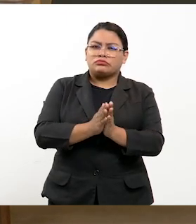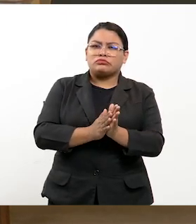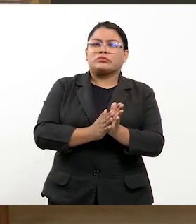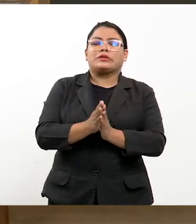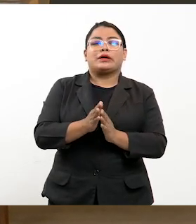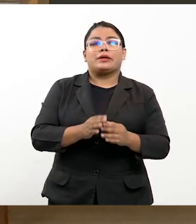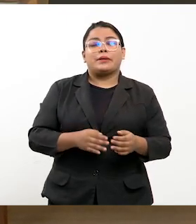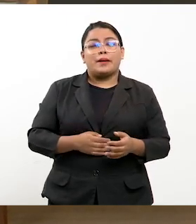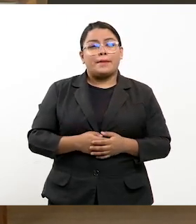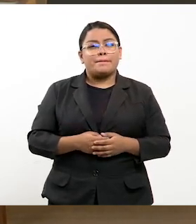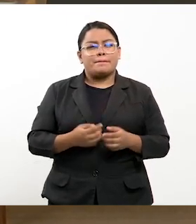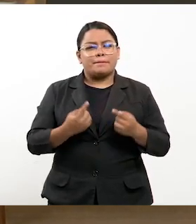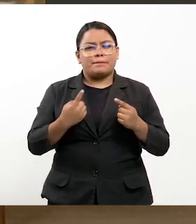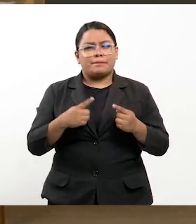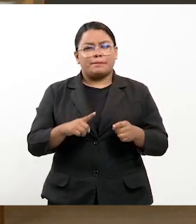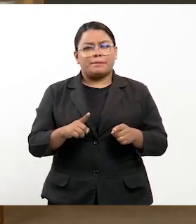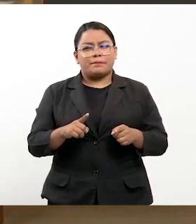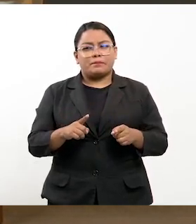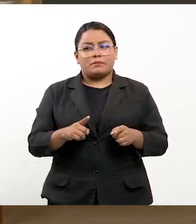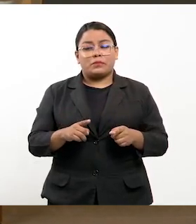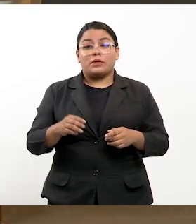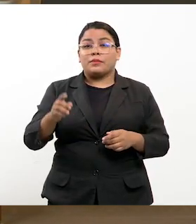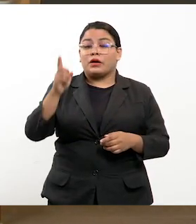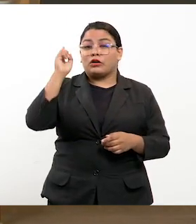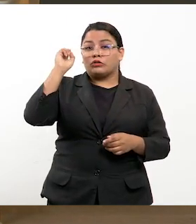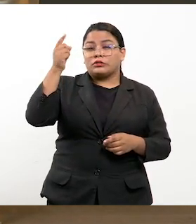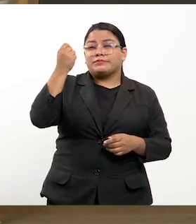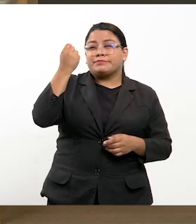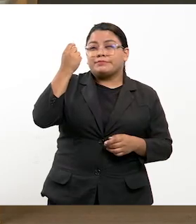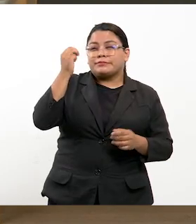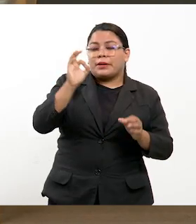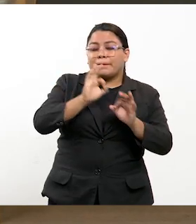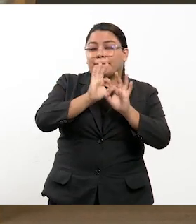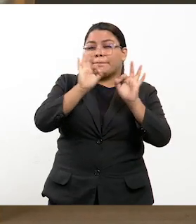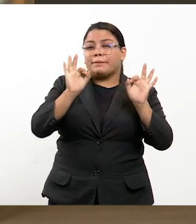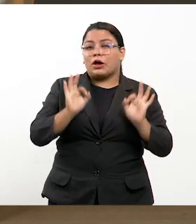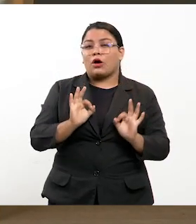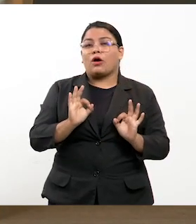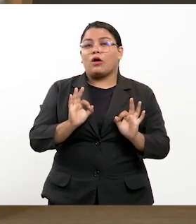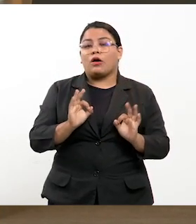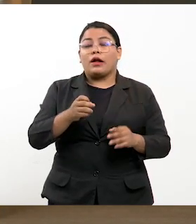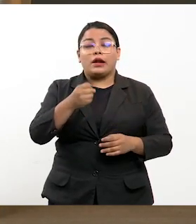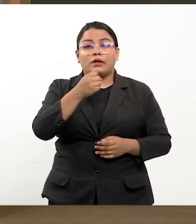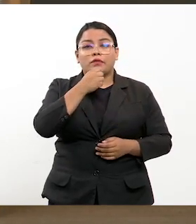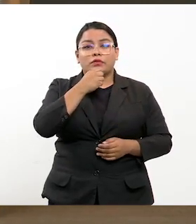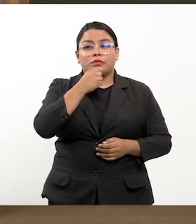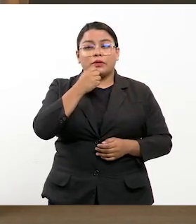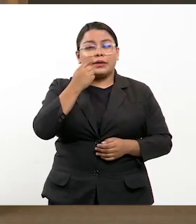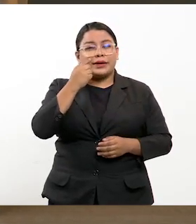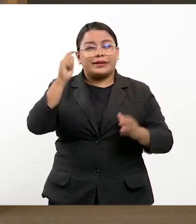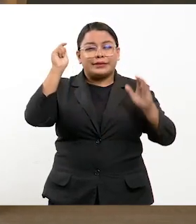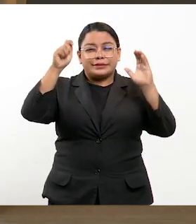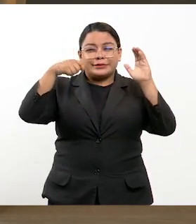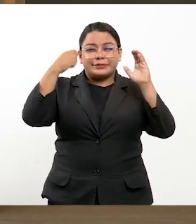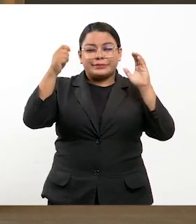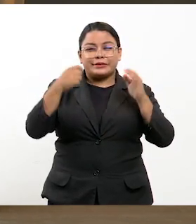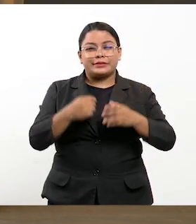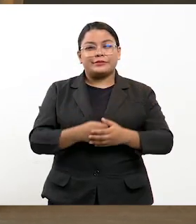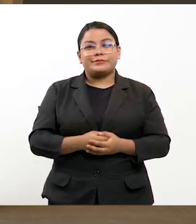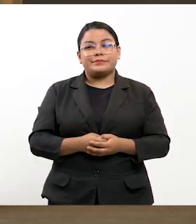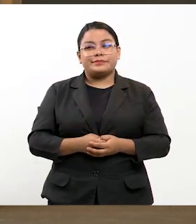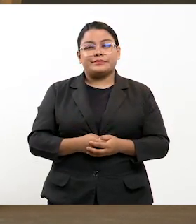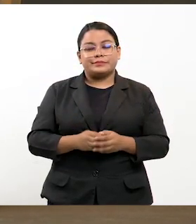menciona, pero ¿qué le parece si, para que los docentes comprendan de mejor forma toda esta información, vemos un video a